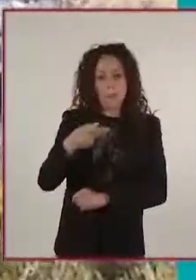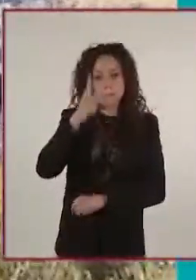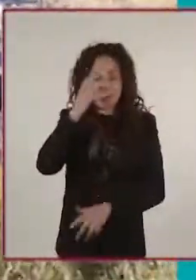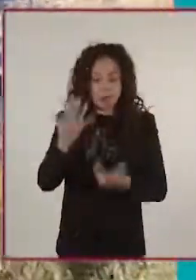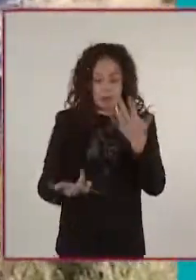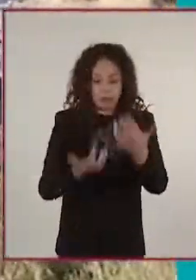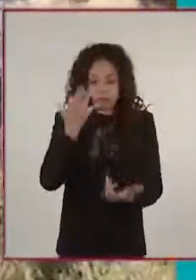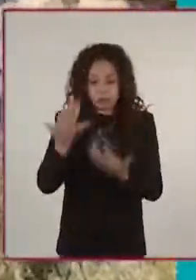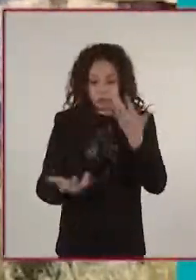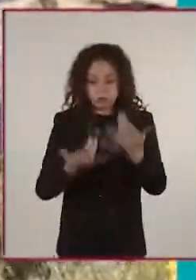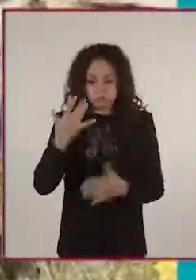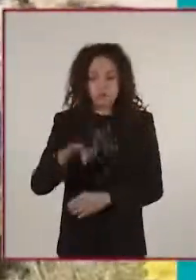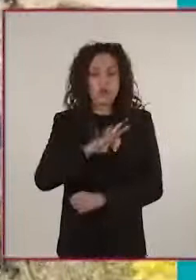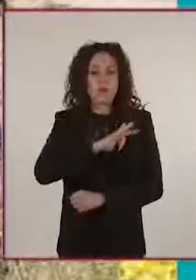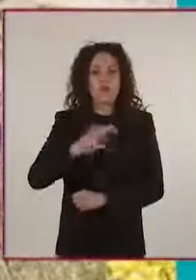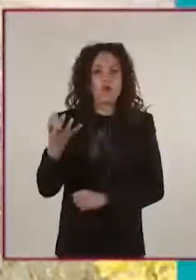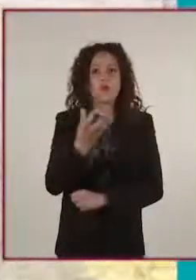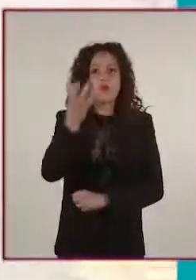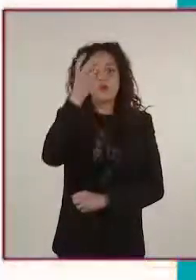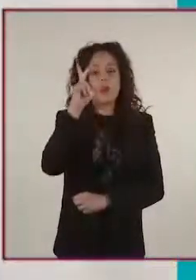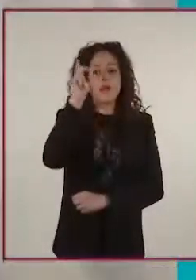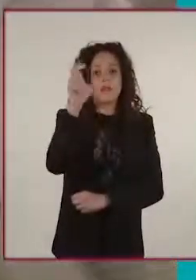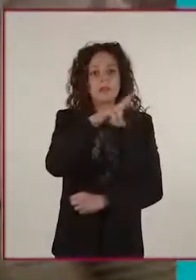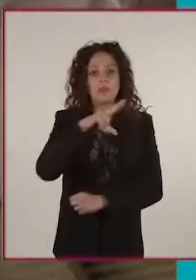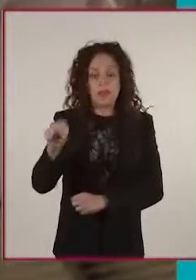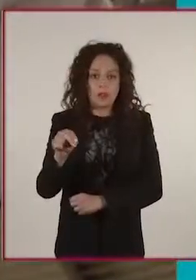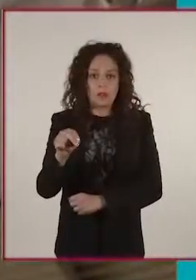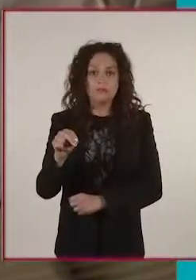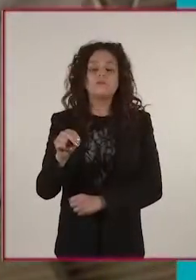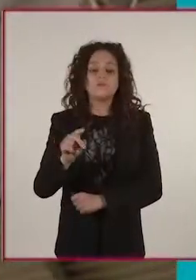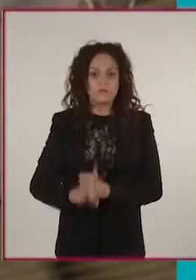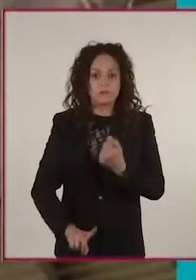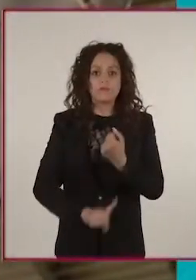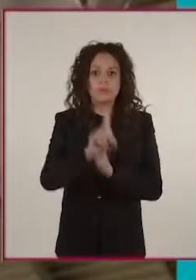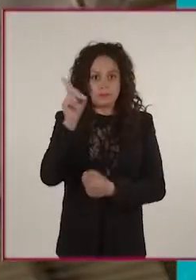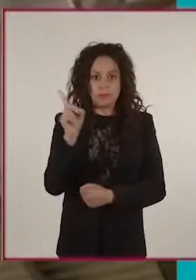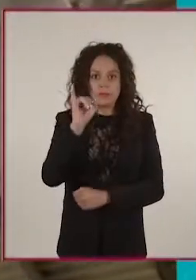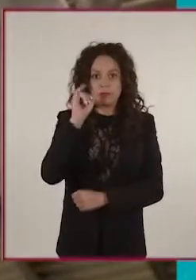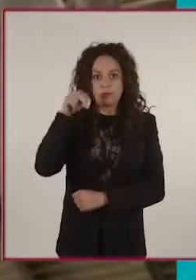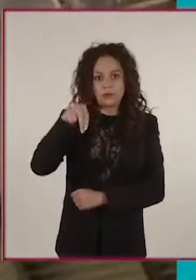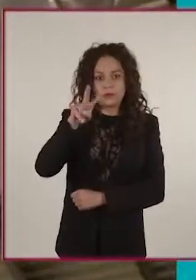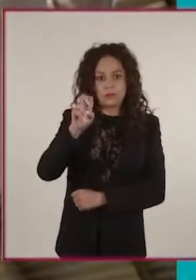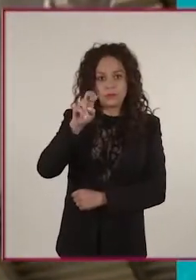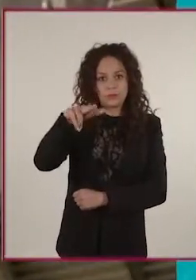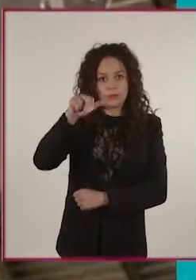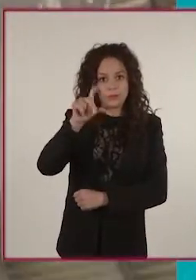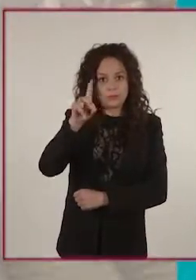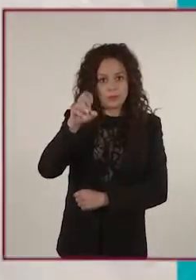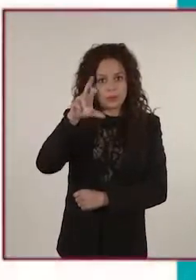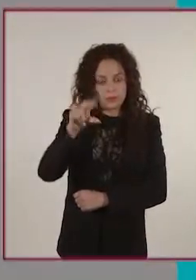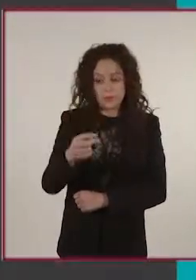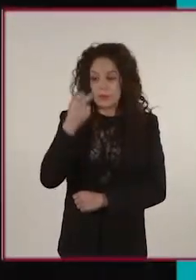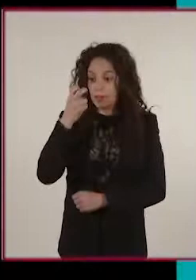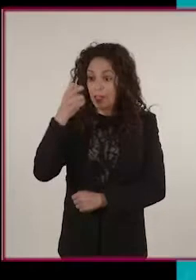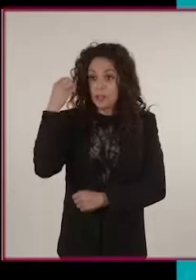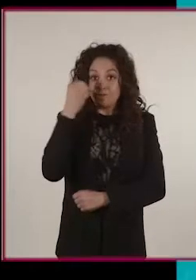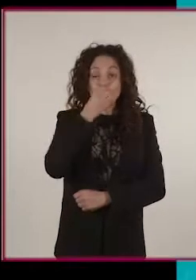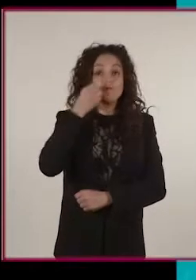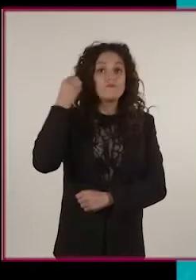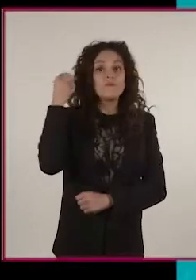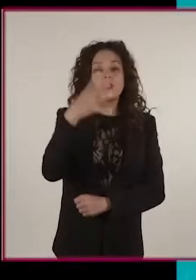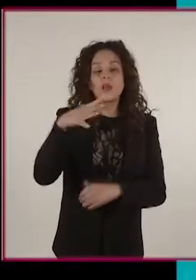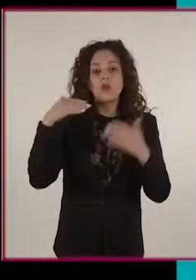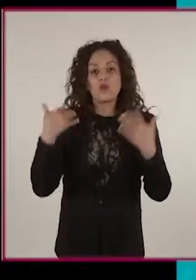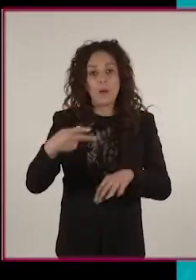peligrosas cantidades de compuestos tóxicos que provocan el efecto invernadero. La belleza del mundo es inmensa. La sola idea